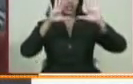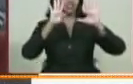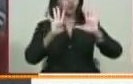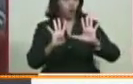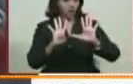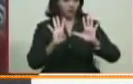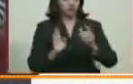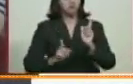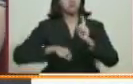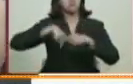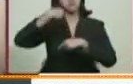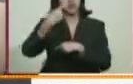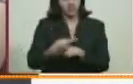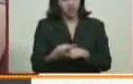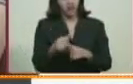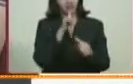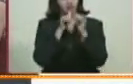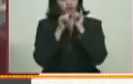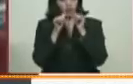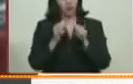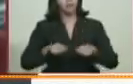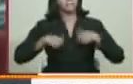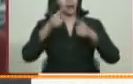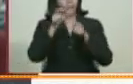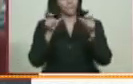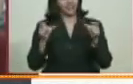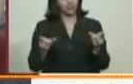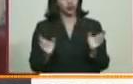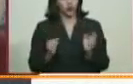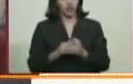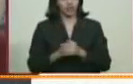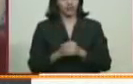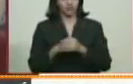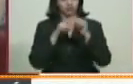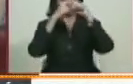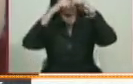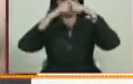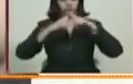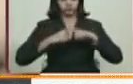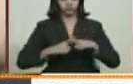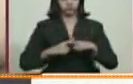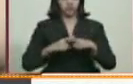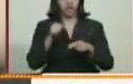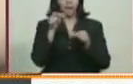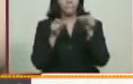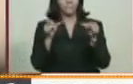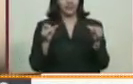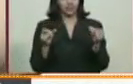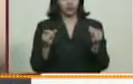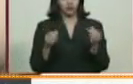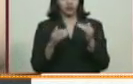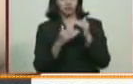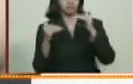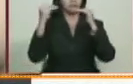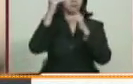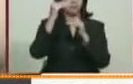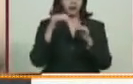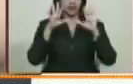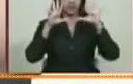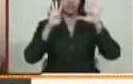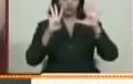Mañana yo abundaré en la actual cifra, que supera los 19,